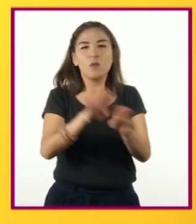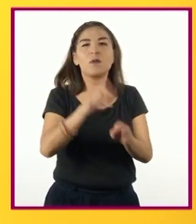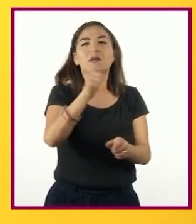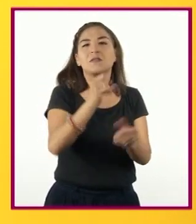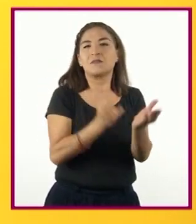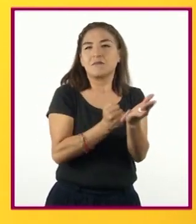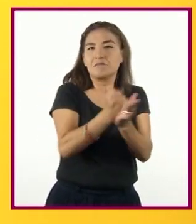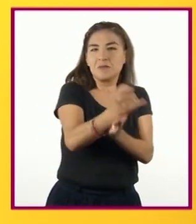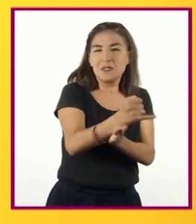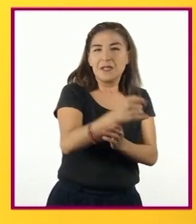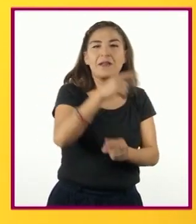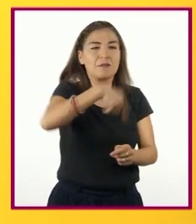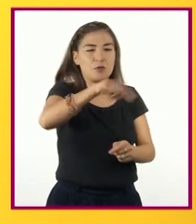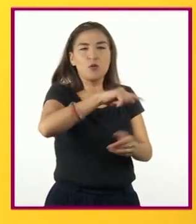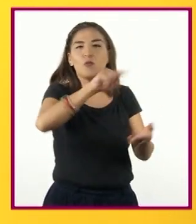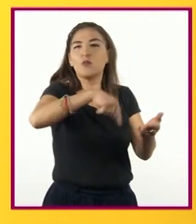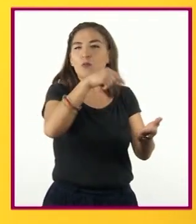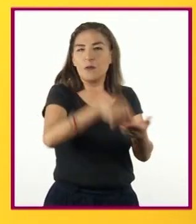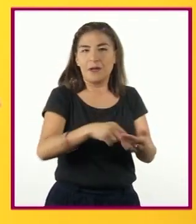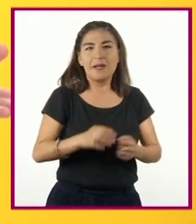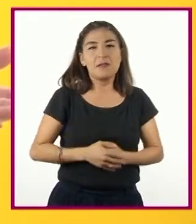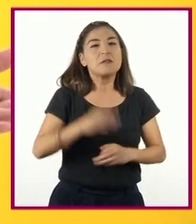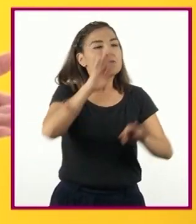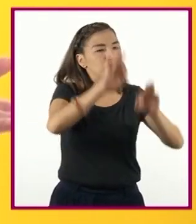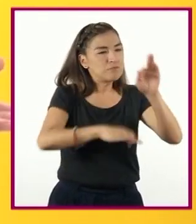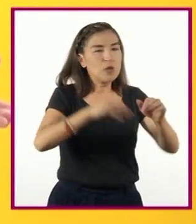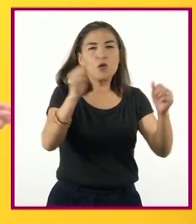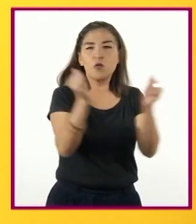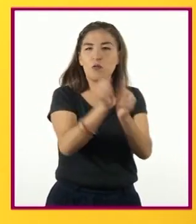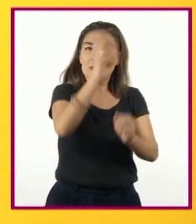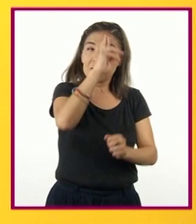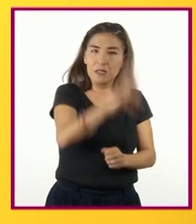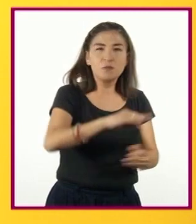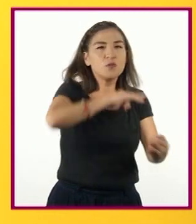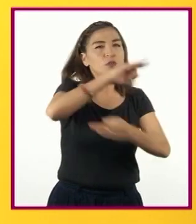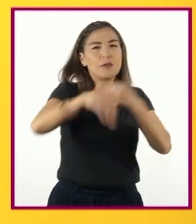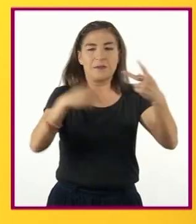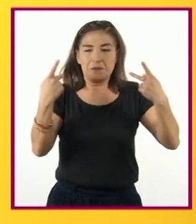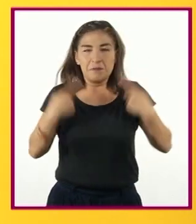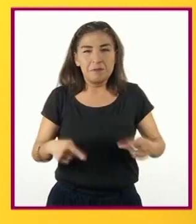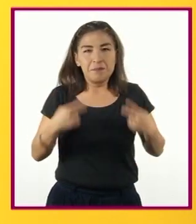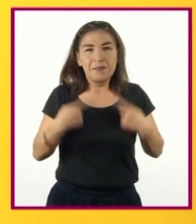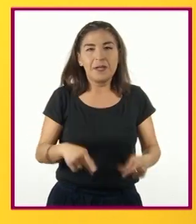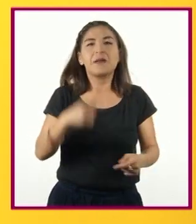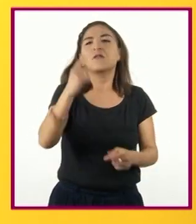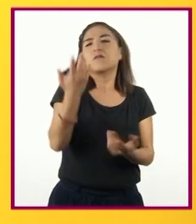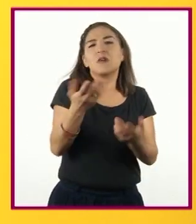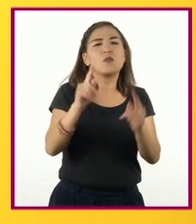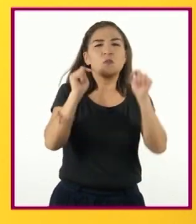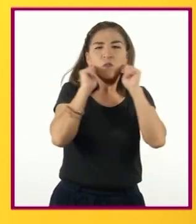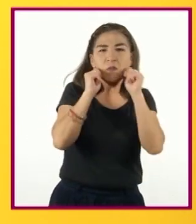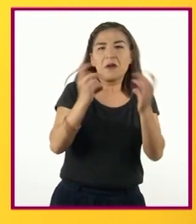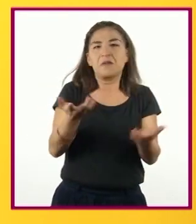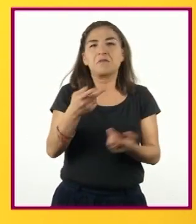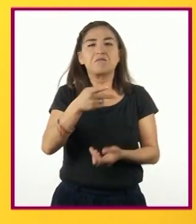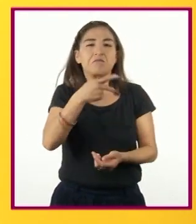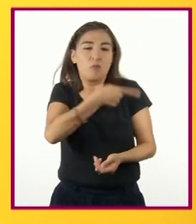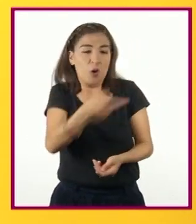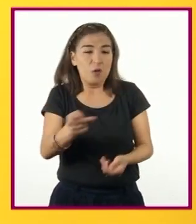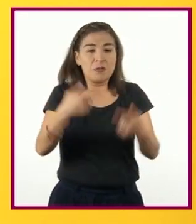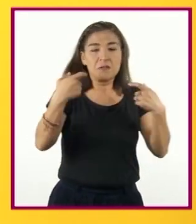localidad. Tratar con dignidad a todas las personas, independientemente de su condición